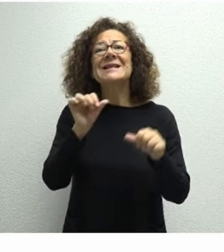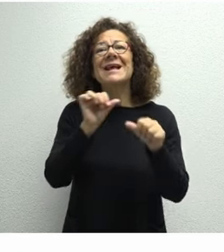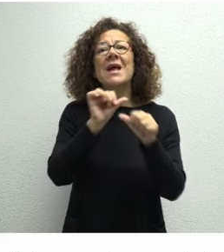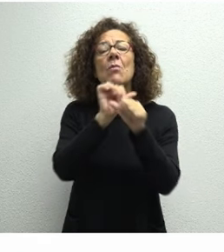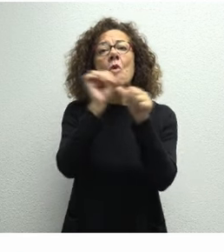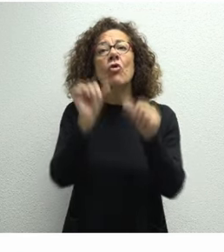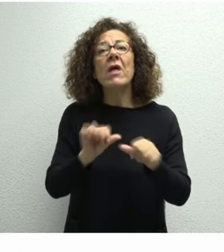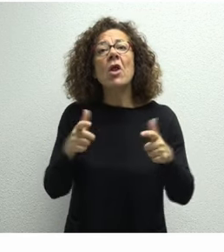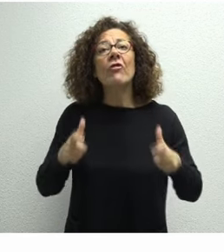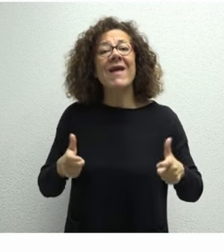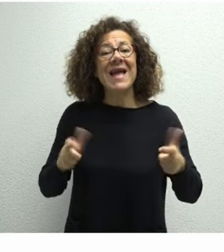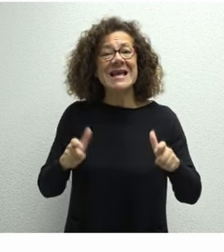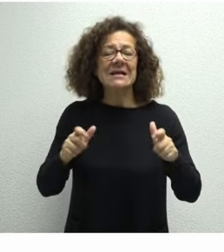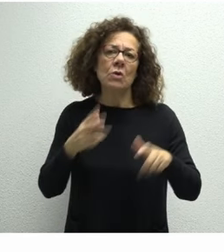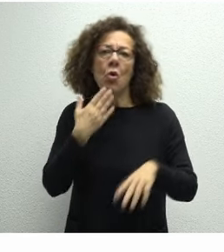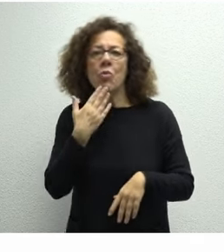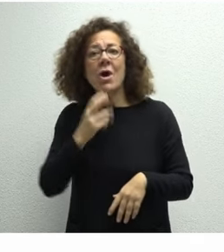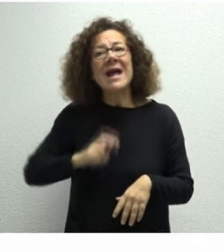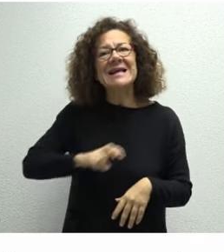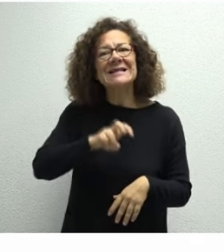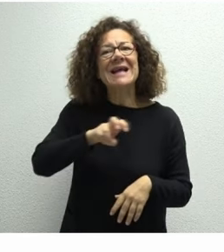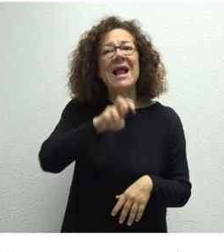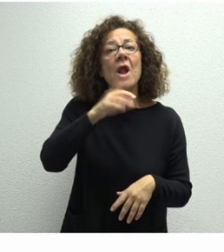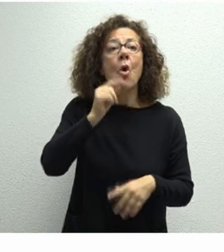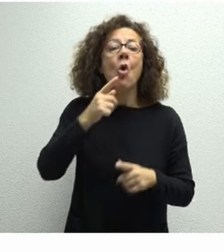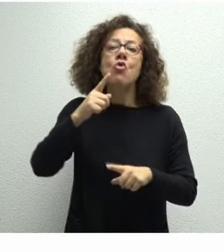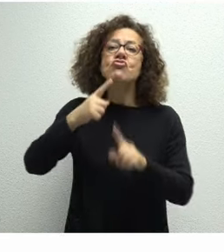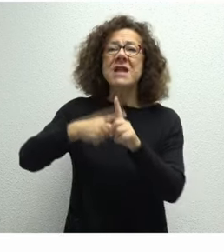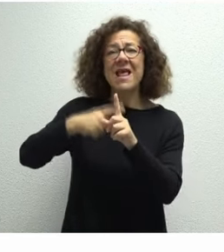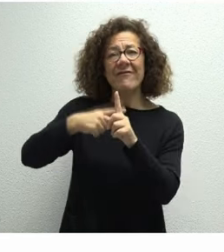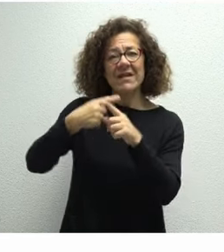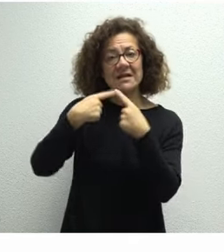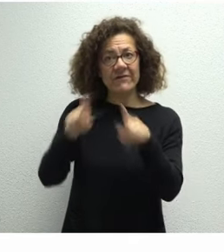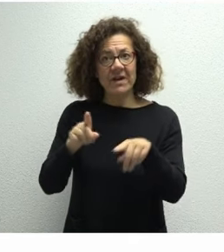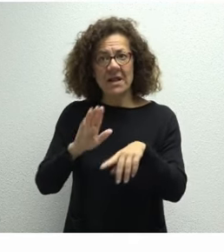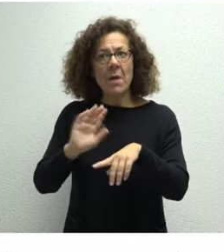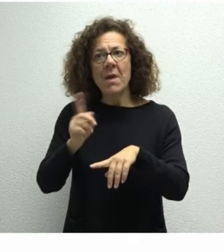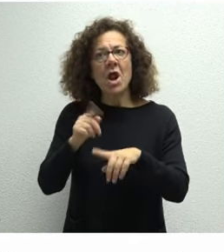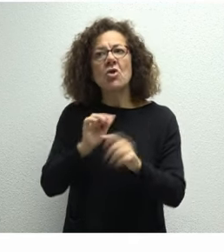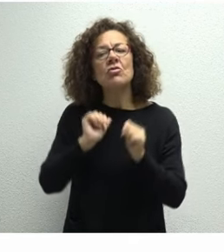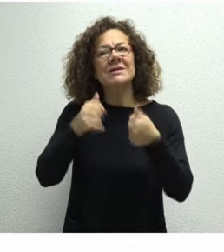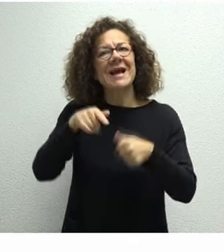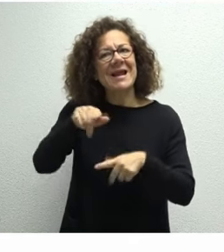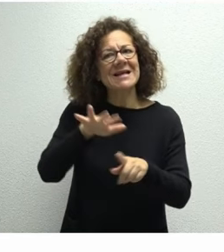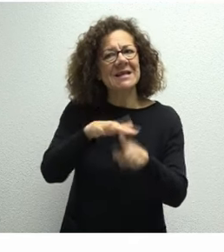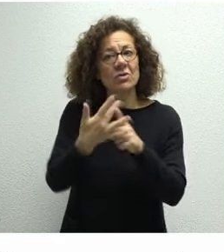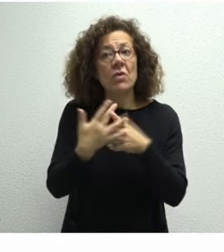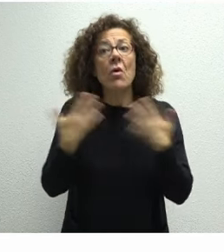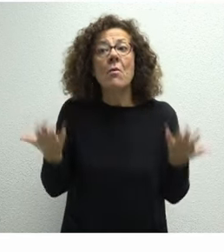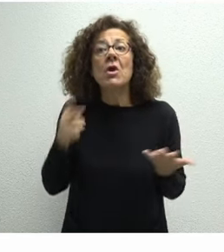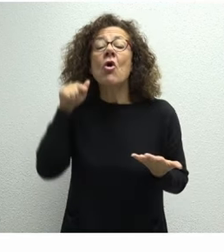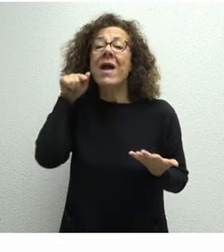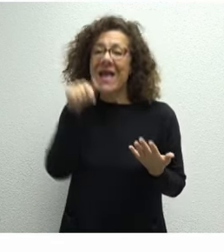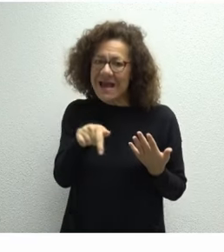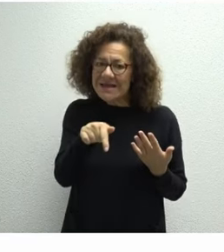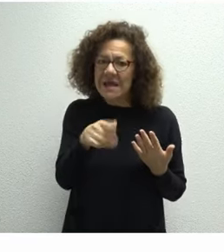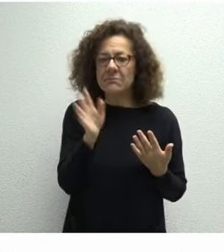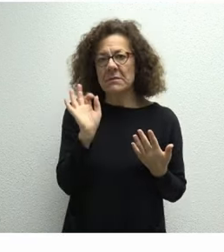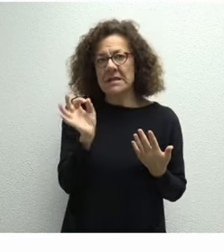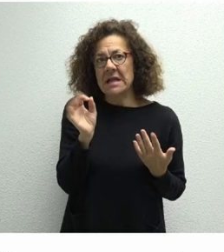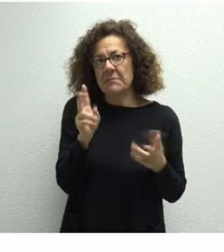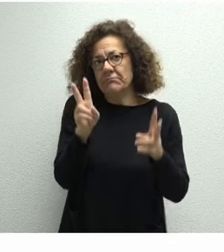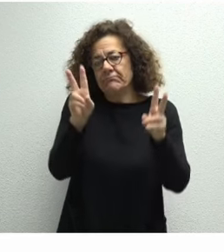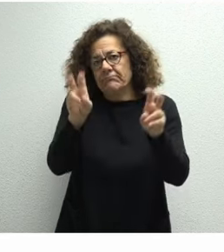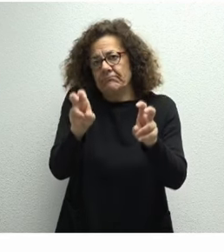modelo de escalera no para o de diferentes niveles para no llegar a esta situación pero esa es la Esa es la la cuestión